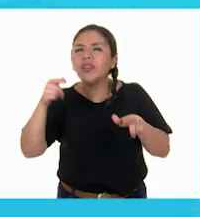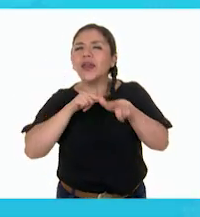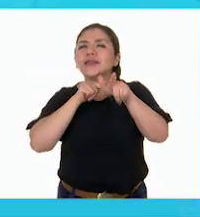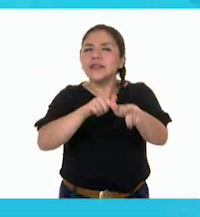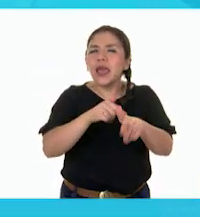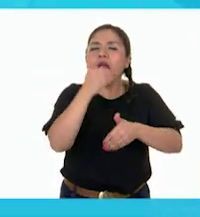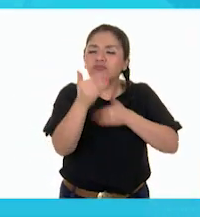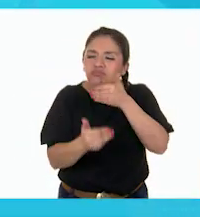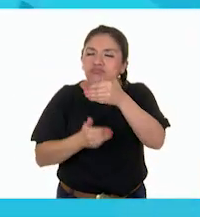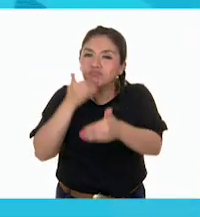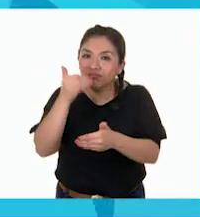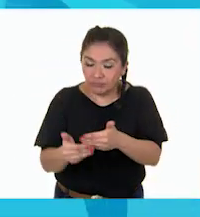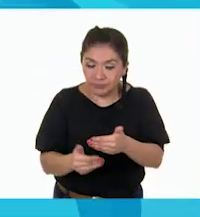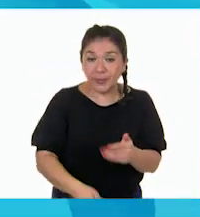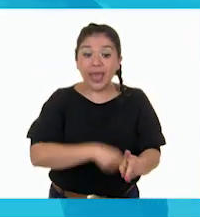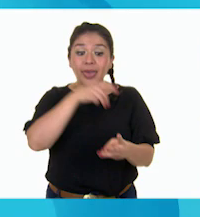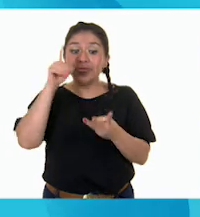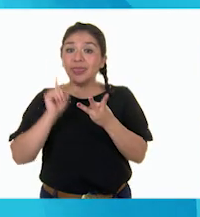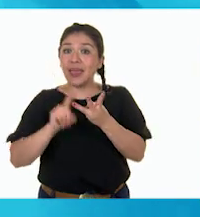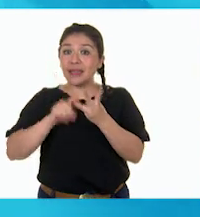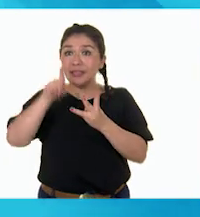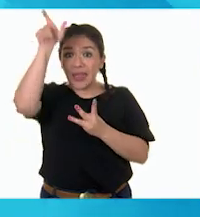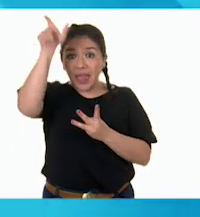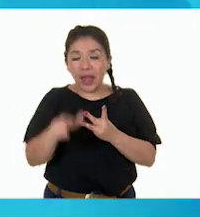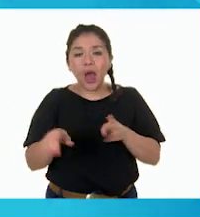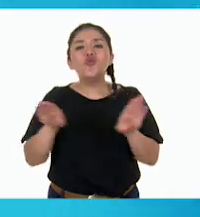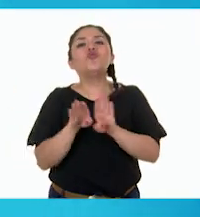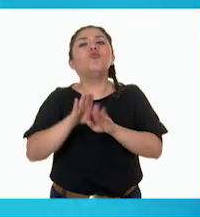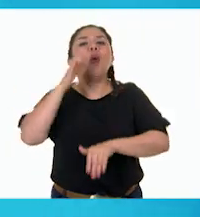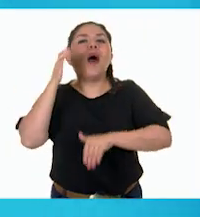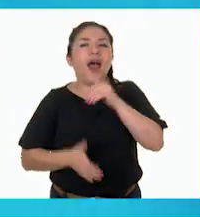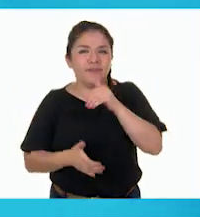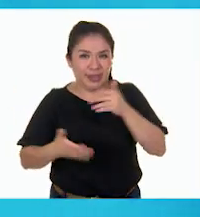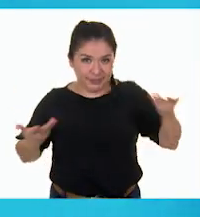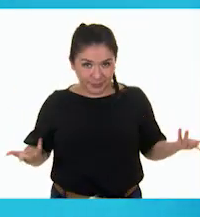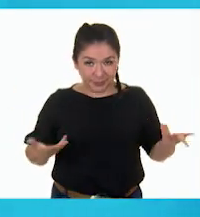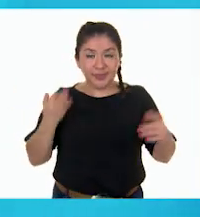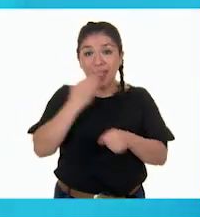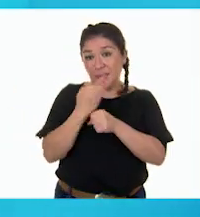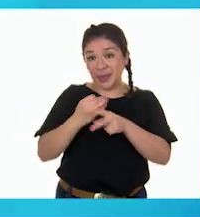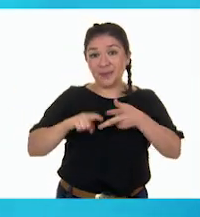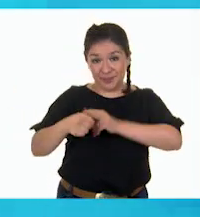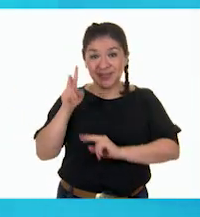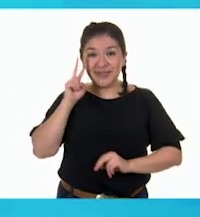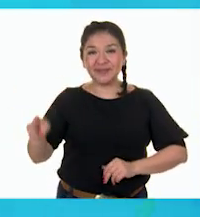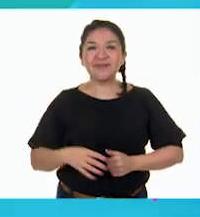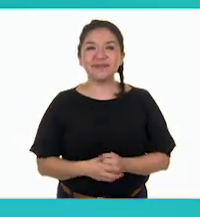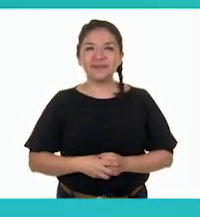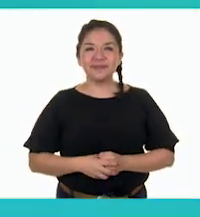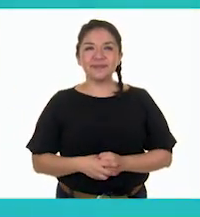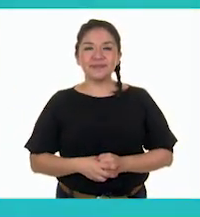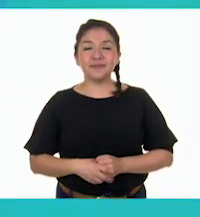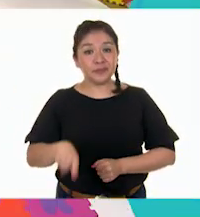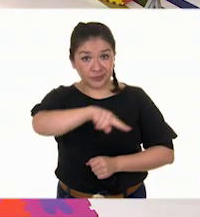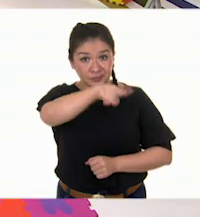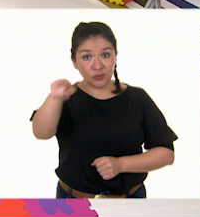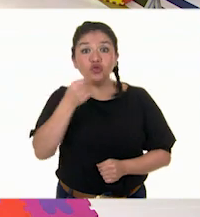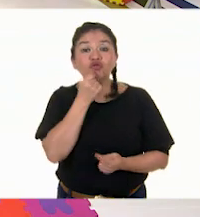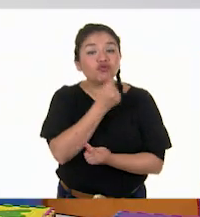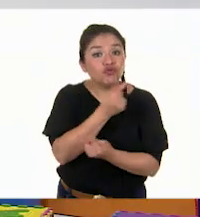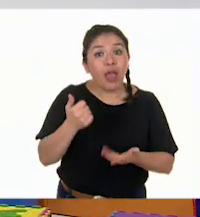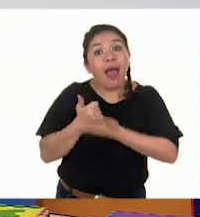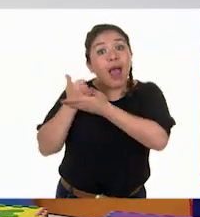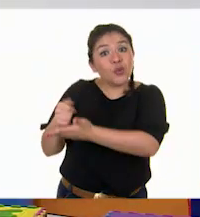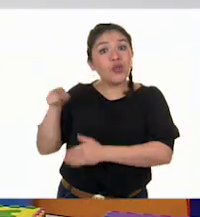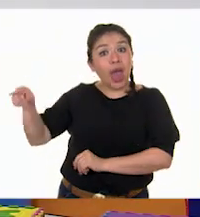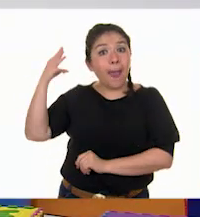ocurre. Perfecto. ¿Y en la tercera? Para terminar. Muy bien. Entonces, vamos a empezar. Muy bien. Niñas, niños, ayúdenle a